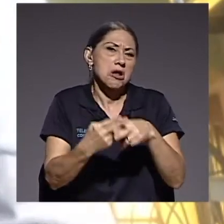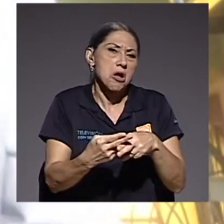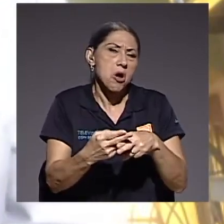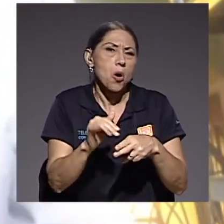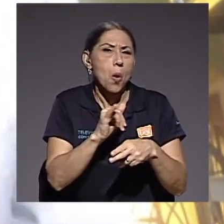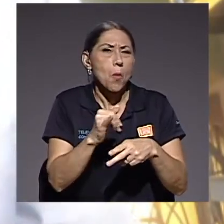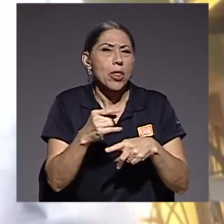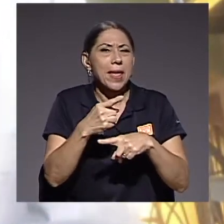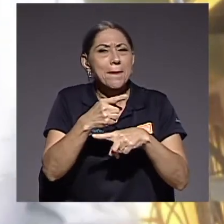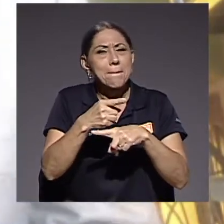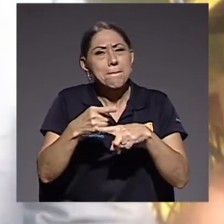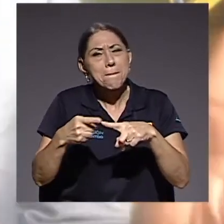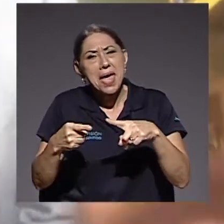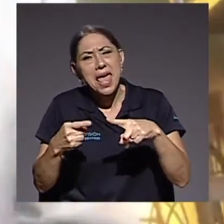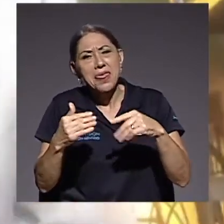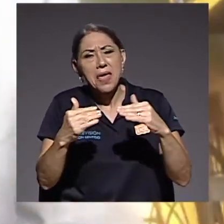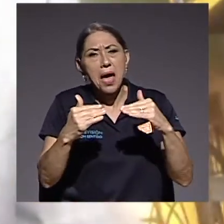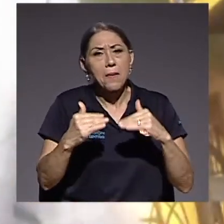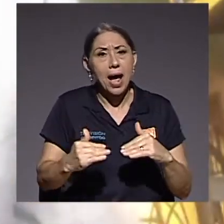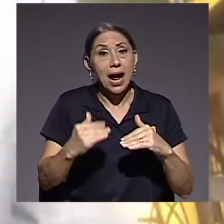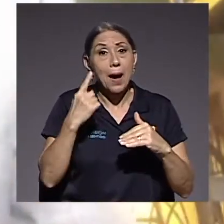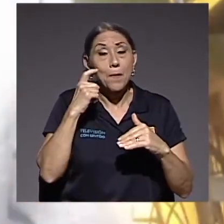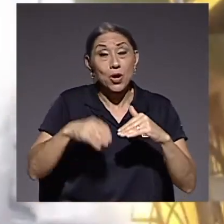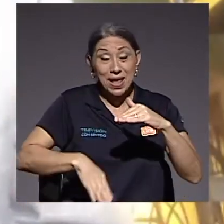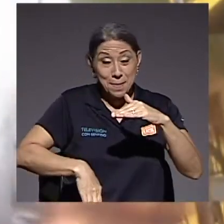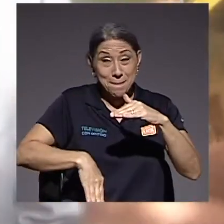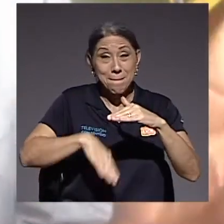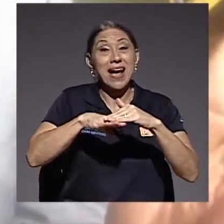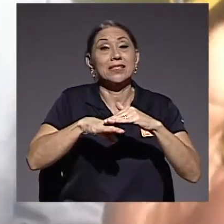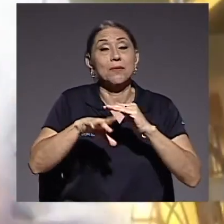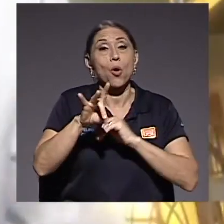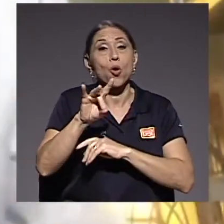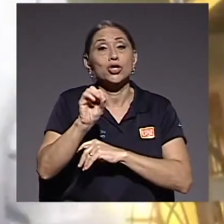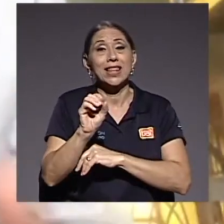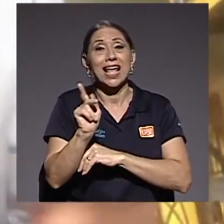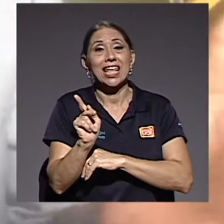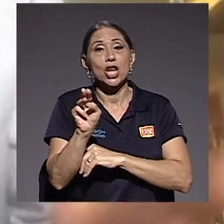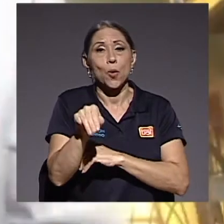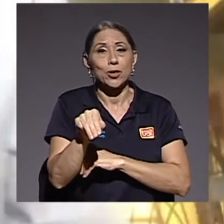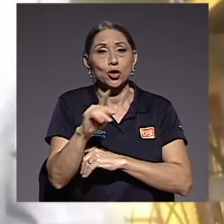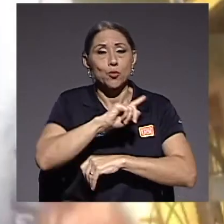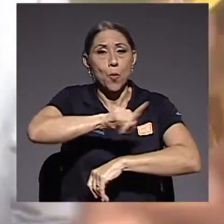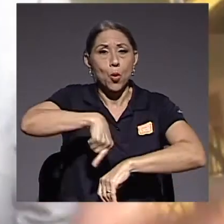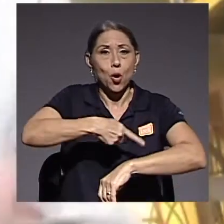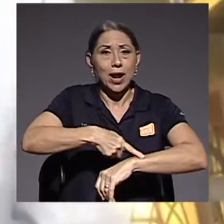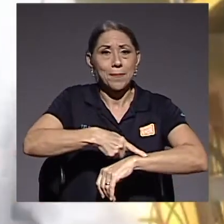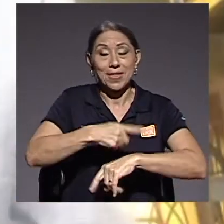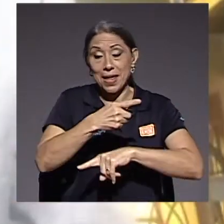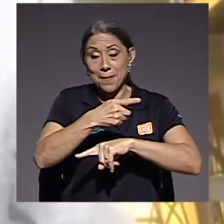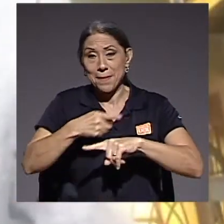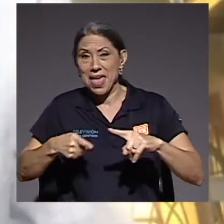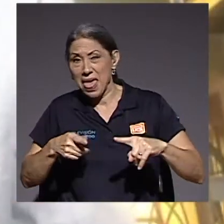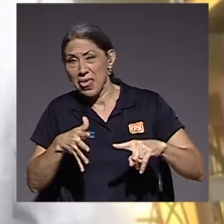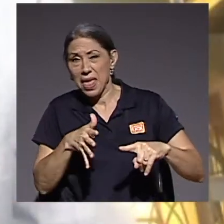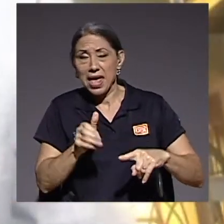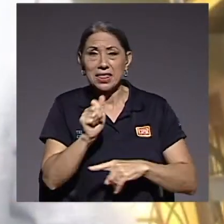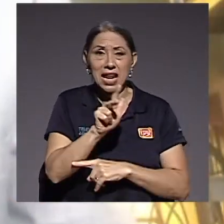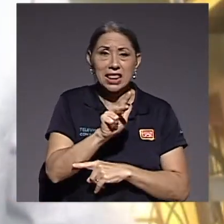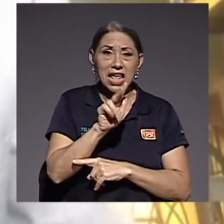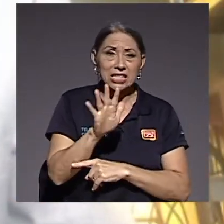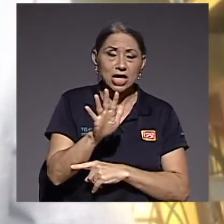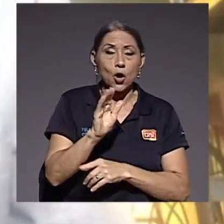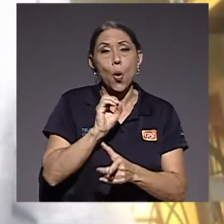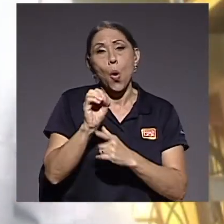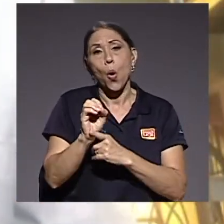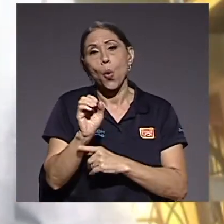baja, porque lo máximo son 80 km por hora y la media es 35-40 km por hora.